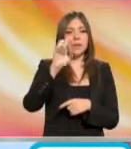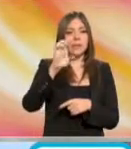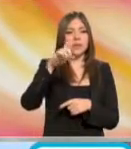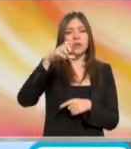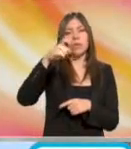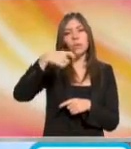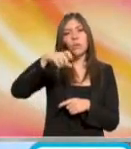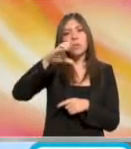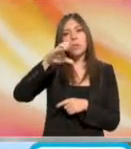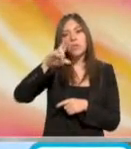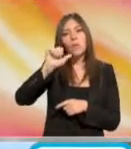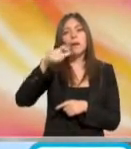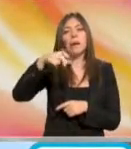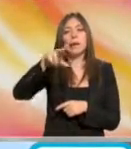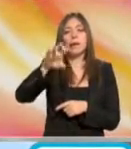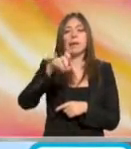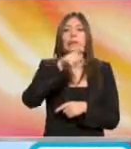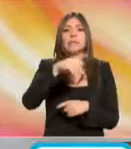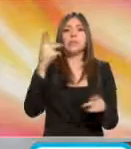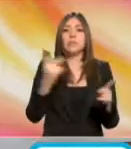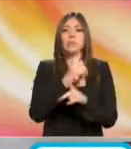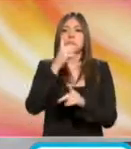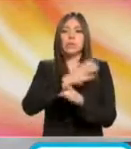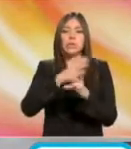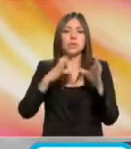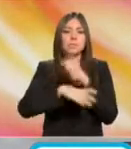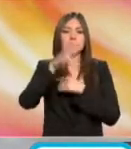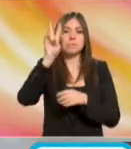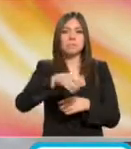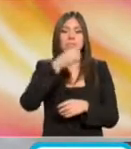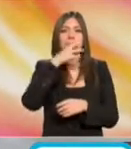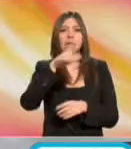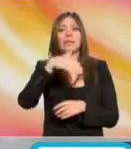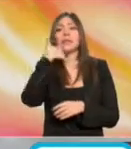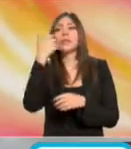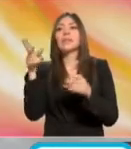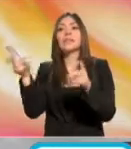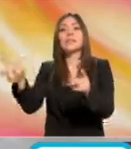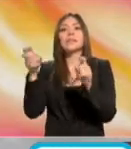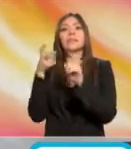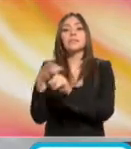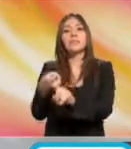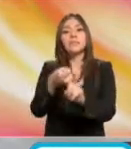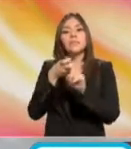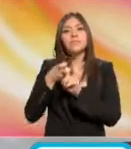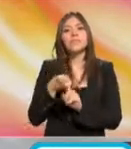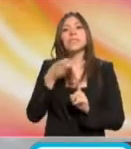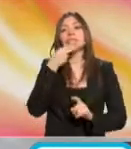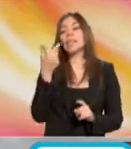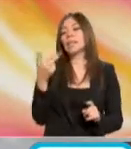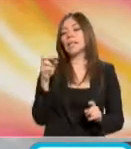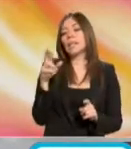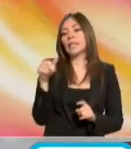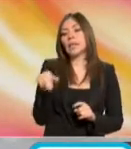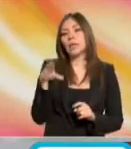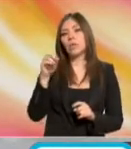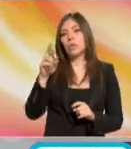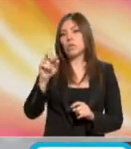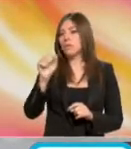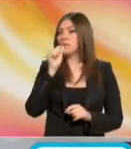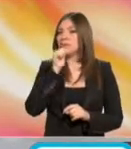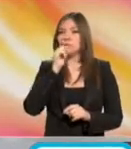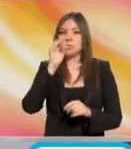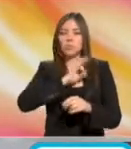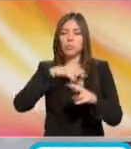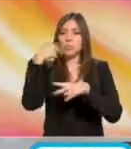Tecuaque, ahí sucedió algo increíble, querían asaltar a Hernán Cortés, nunca llegaron a él, pero mataron a